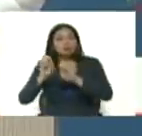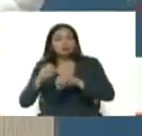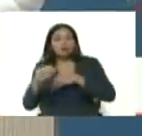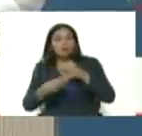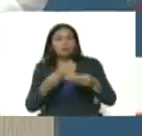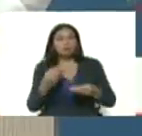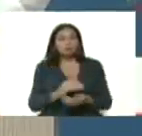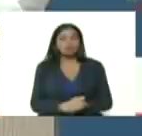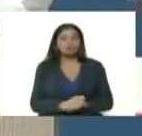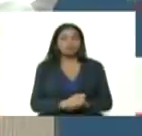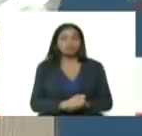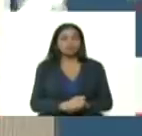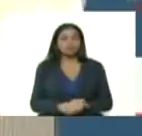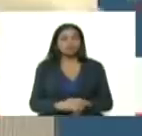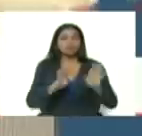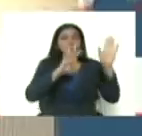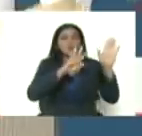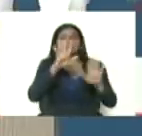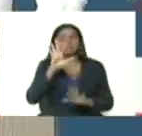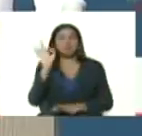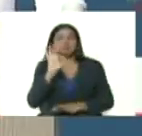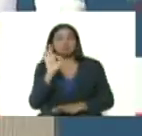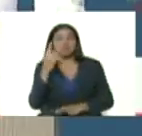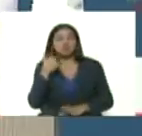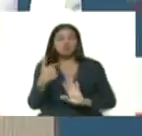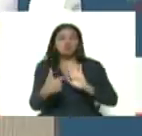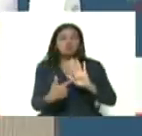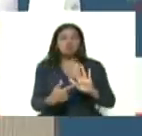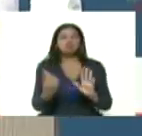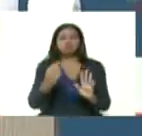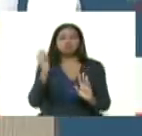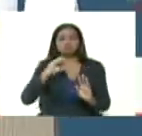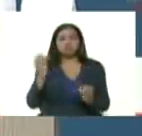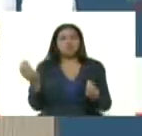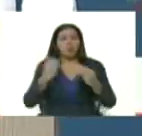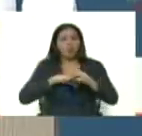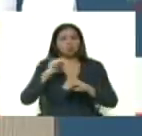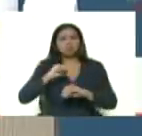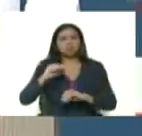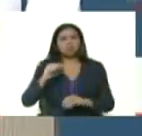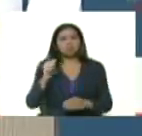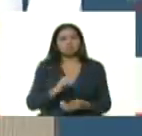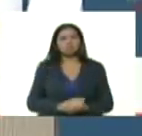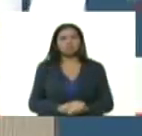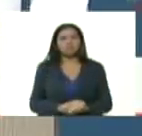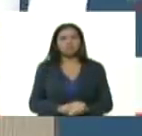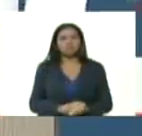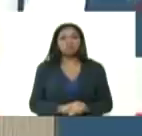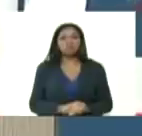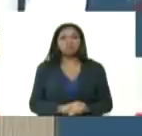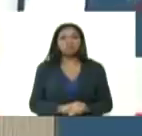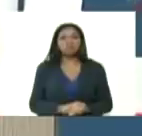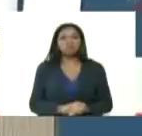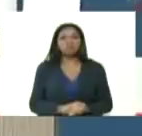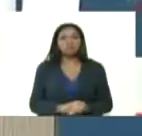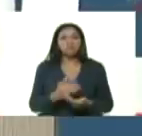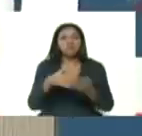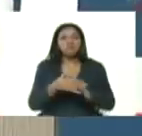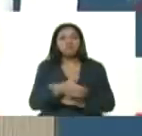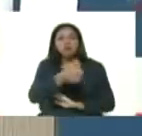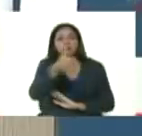y el 95% manifestó estar de acuerdo. Así que, hermanas y